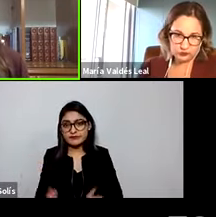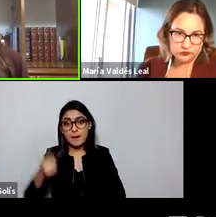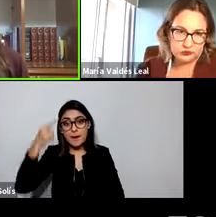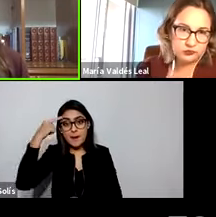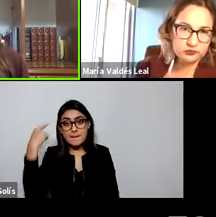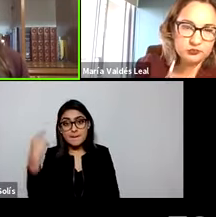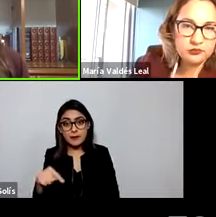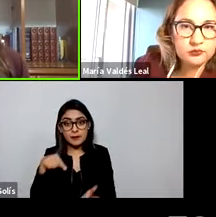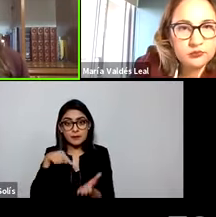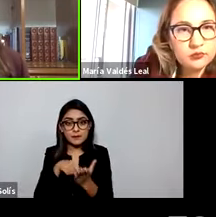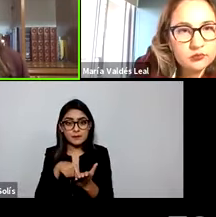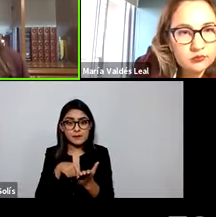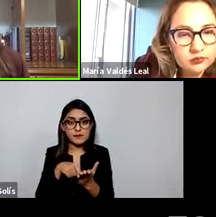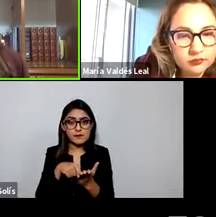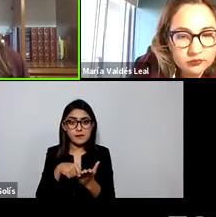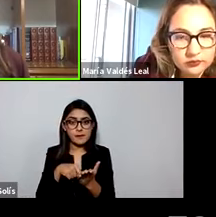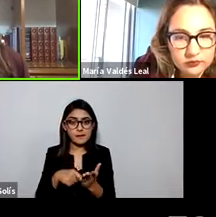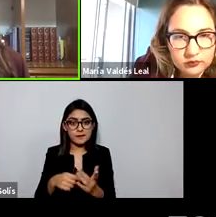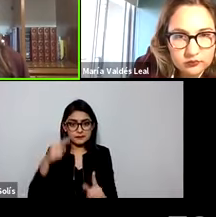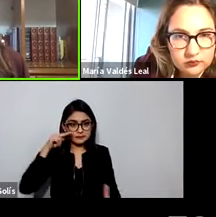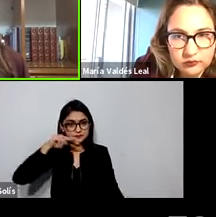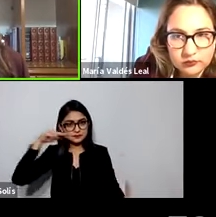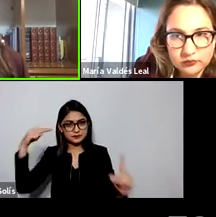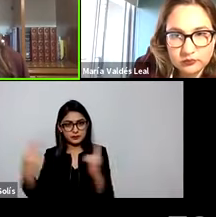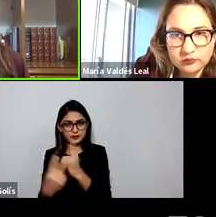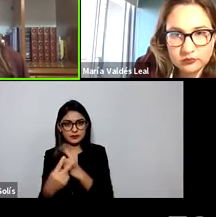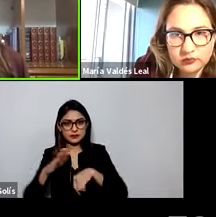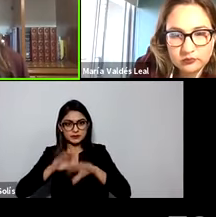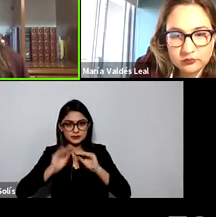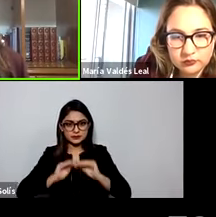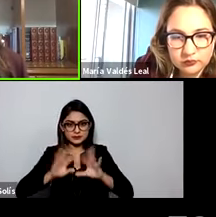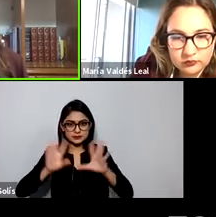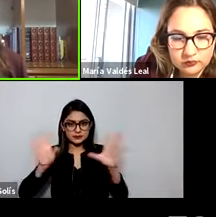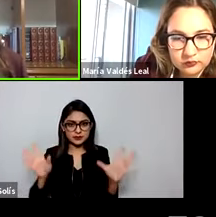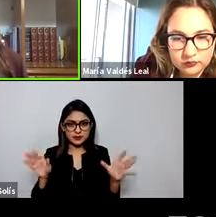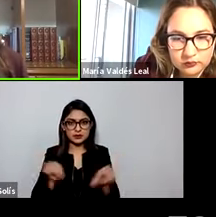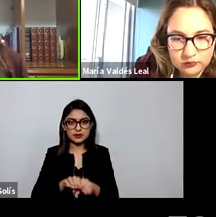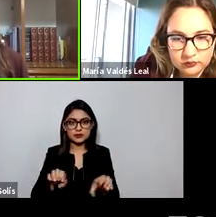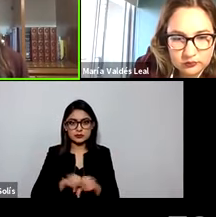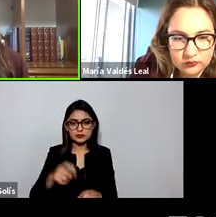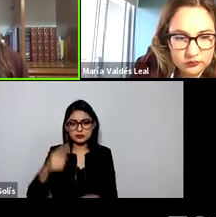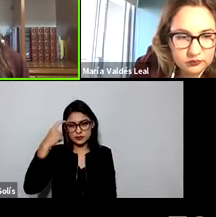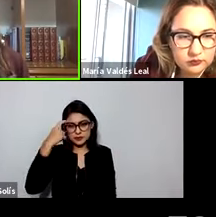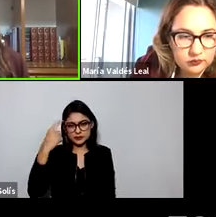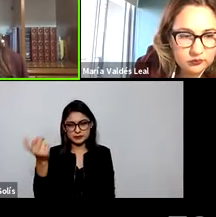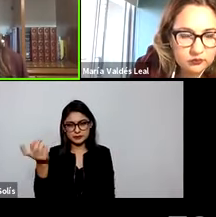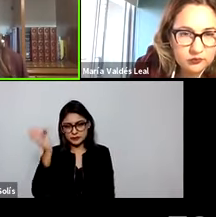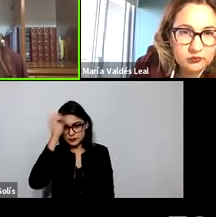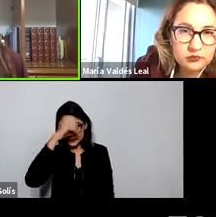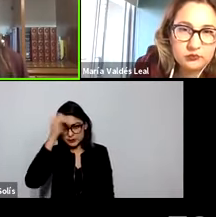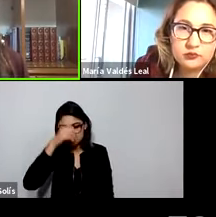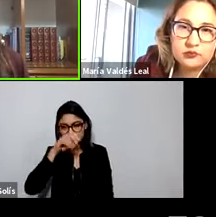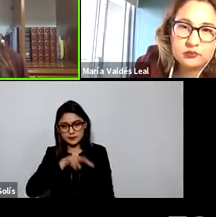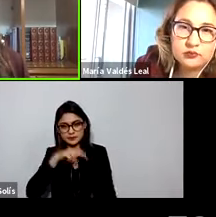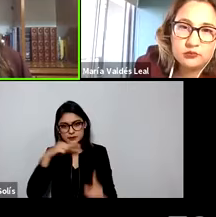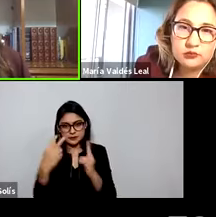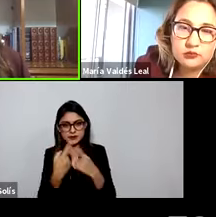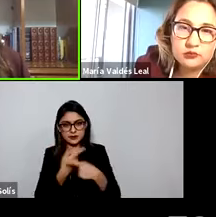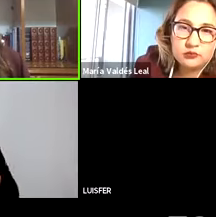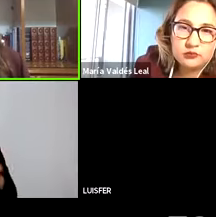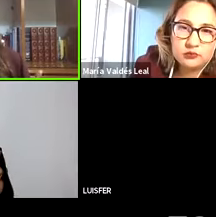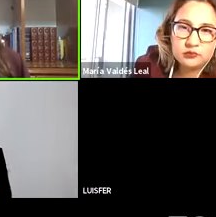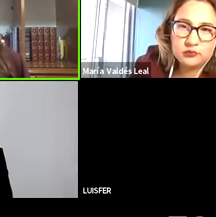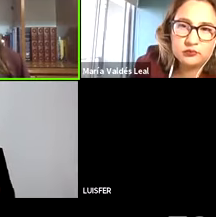¿no? Esta visión, entender que no es otra cosa que un punto de vista diferente. Es como si tú tienes una pintura y no solo